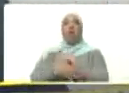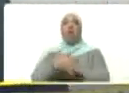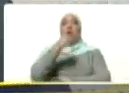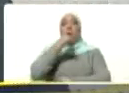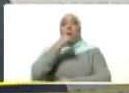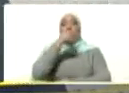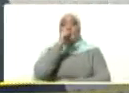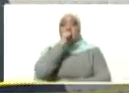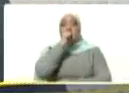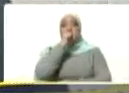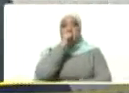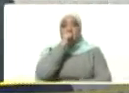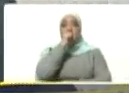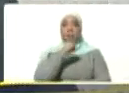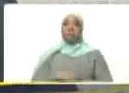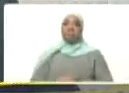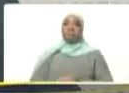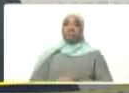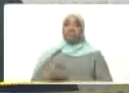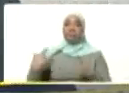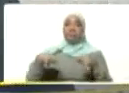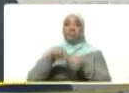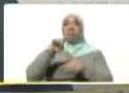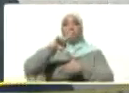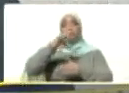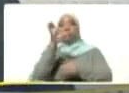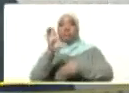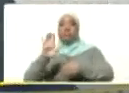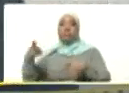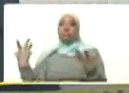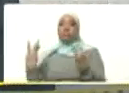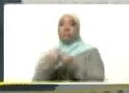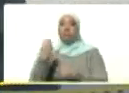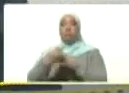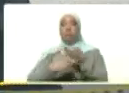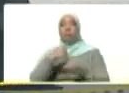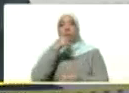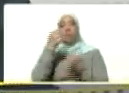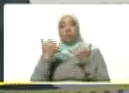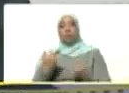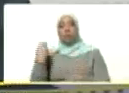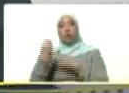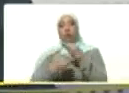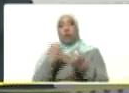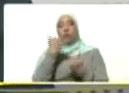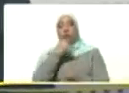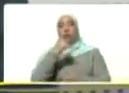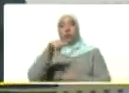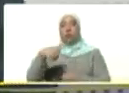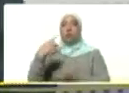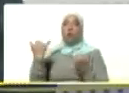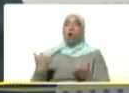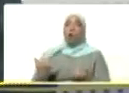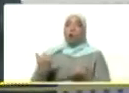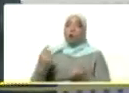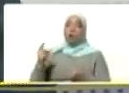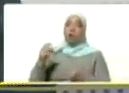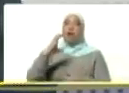States, la Organización de Estados del Caribe Oriental, and the Community of States of Latin America and the Caribbean, CELAC. Y la